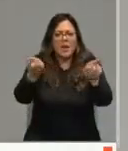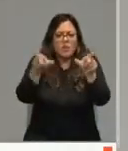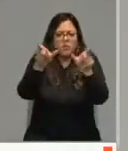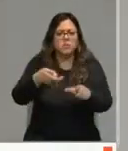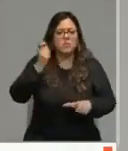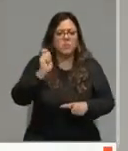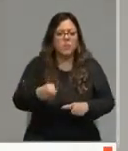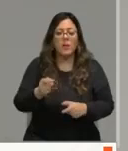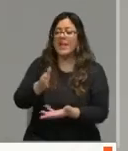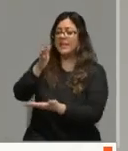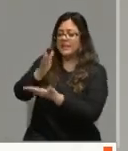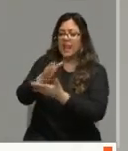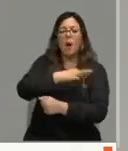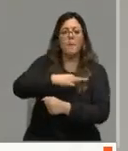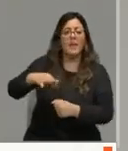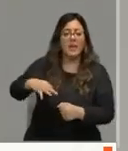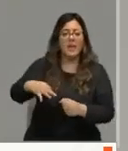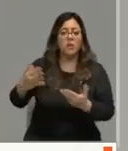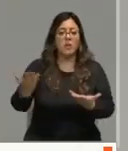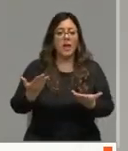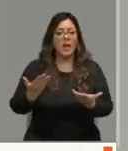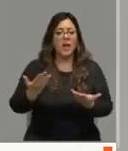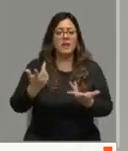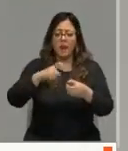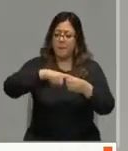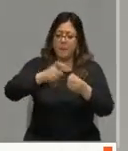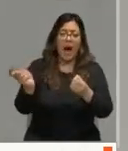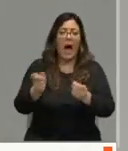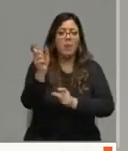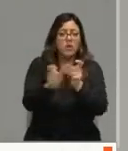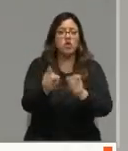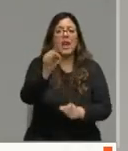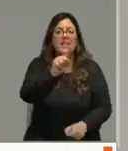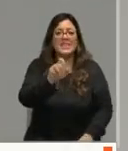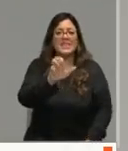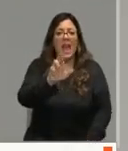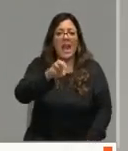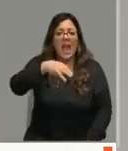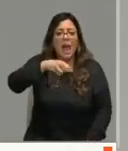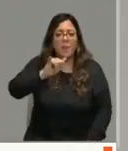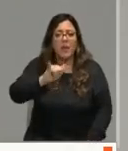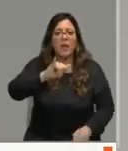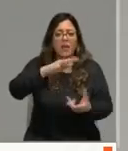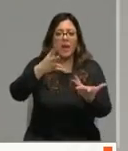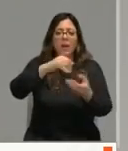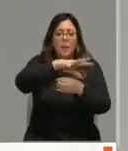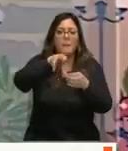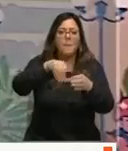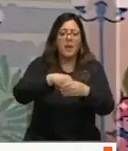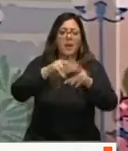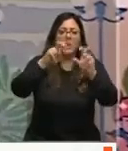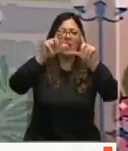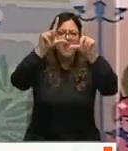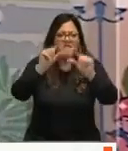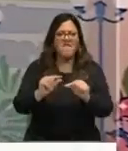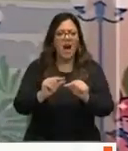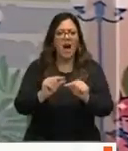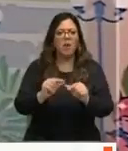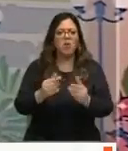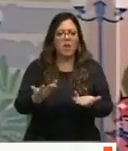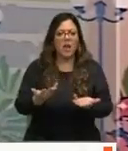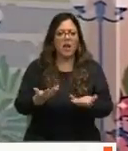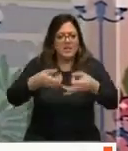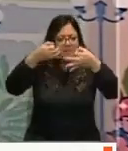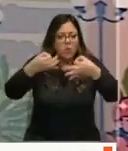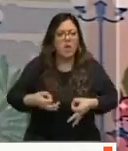le exigimos al ministro que saque a los seremis que están involucrados en términos de baja probidad. ¿Cómo le va a pedir la renuncia